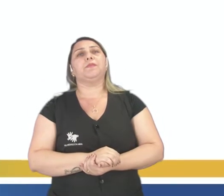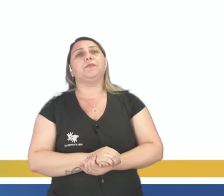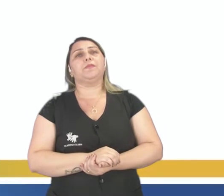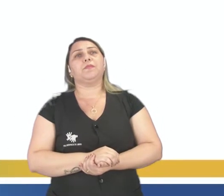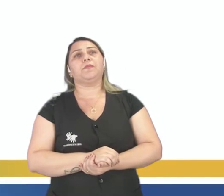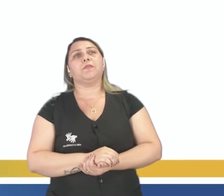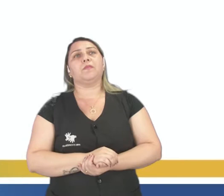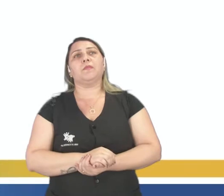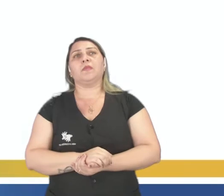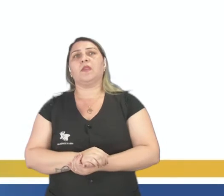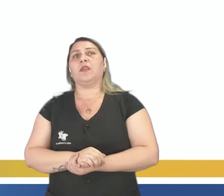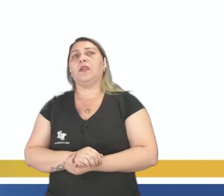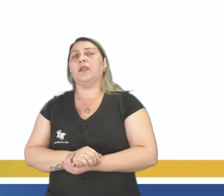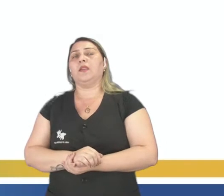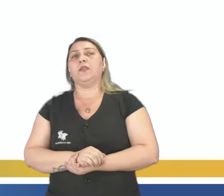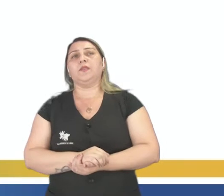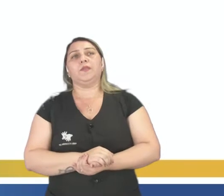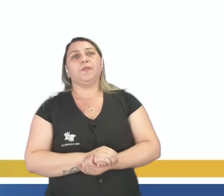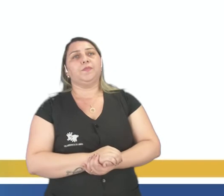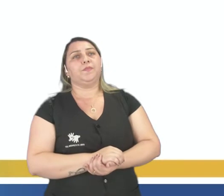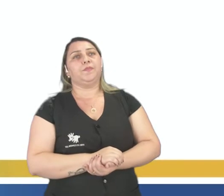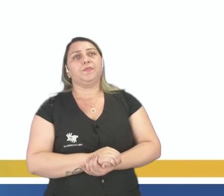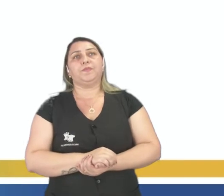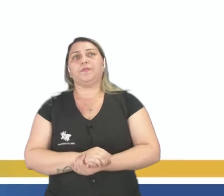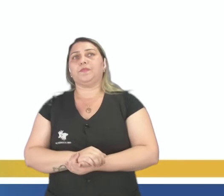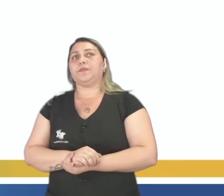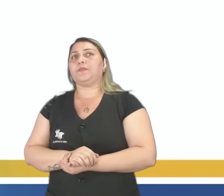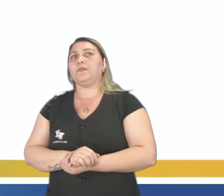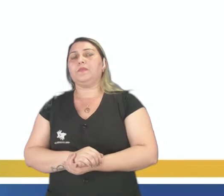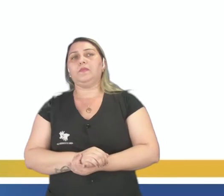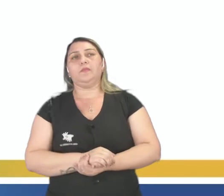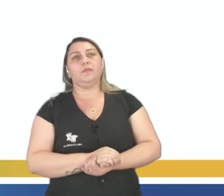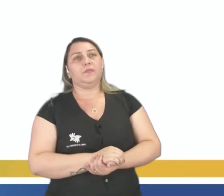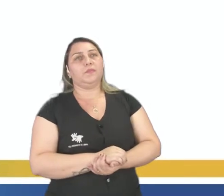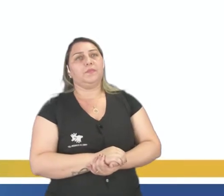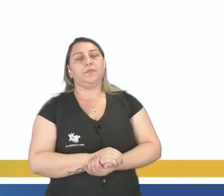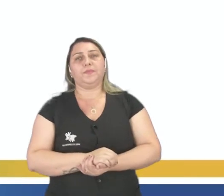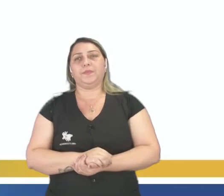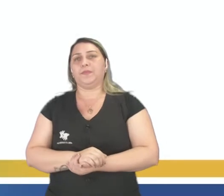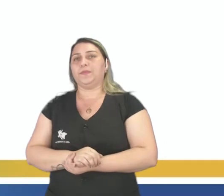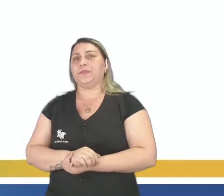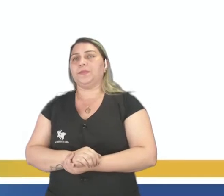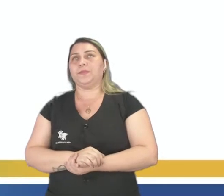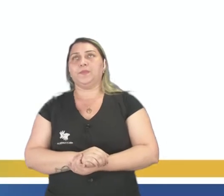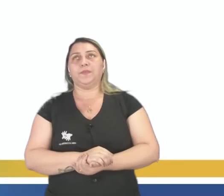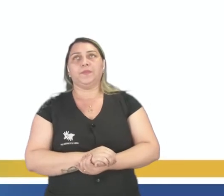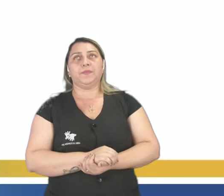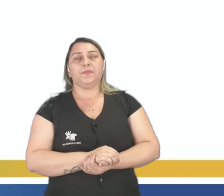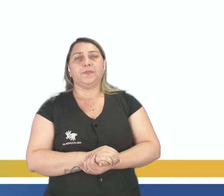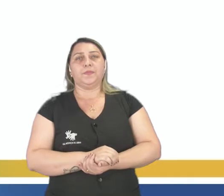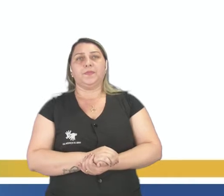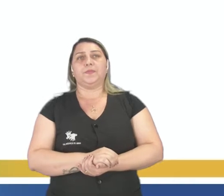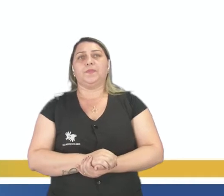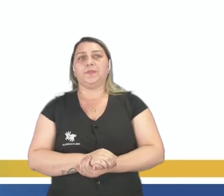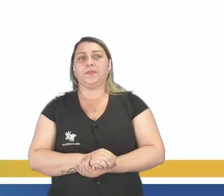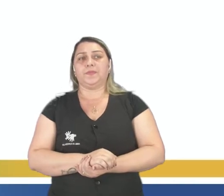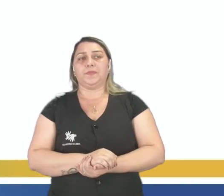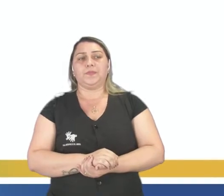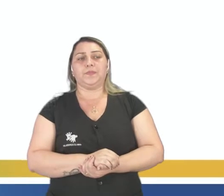y argumentativo. ¿Ok? Vamos a volver un slide y es ok.